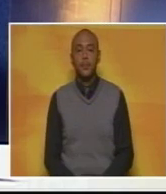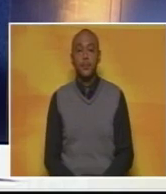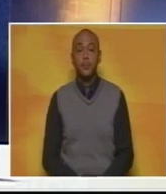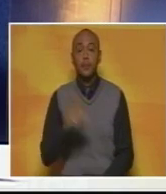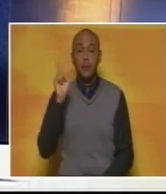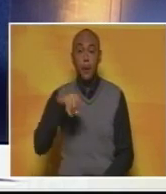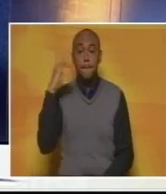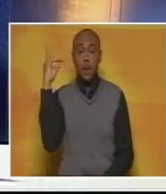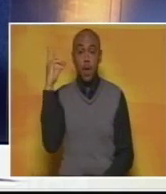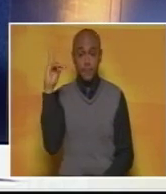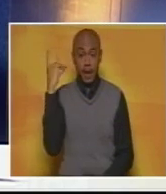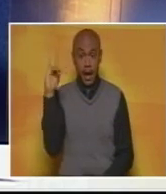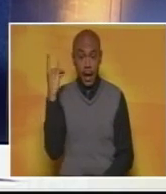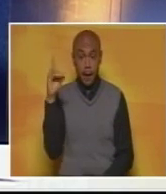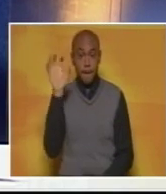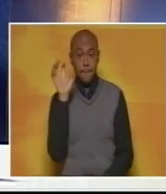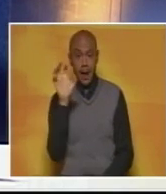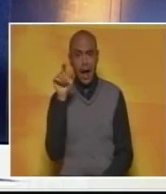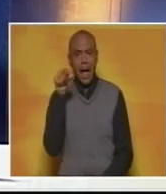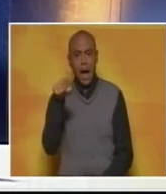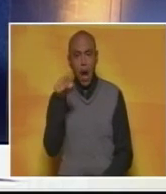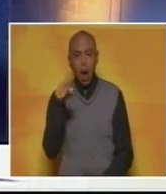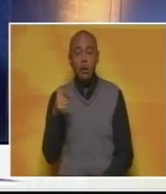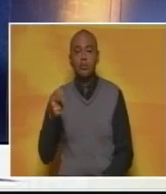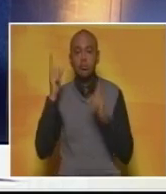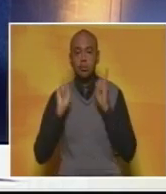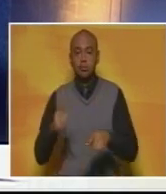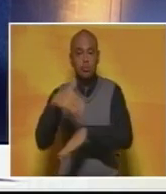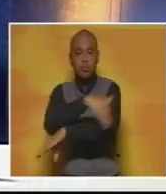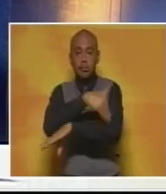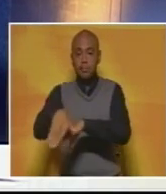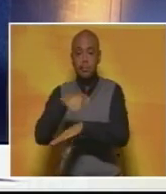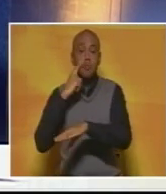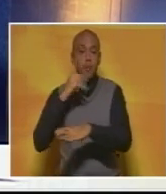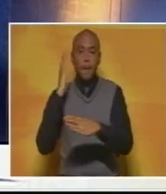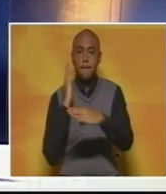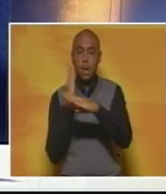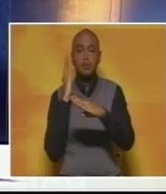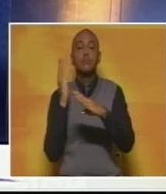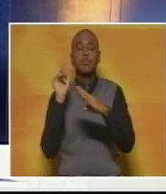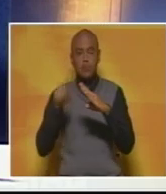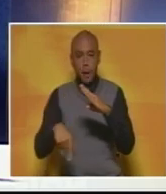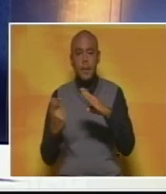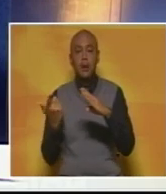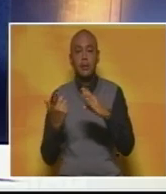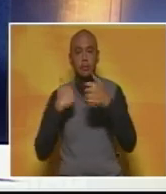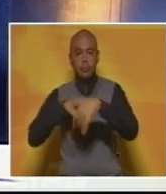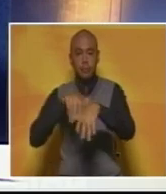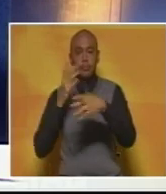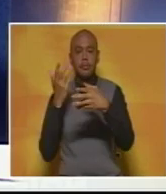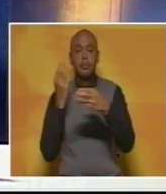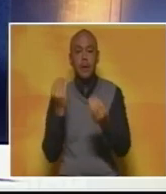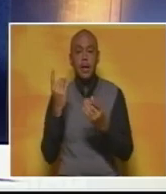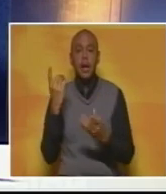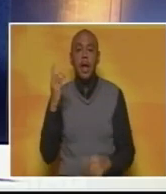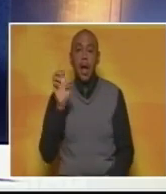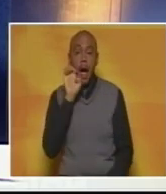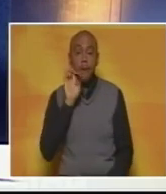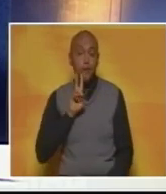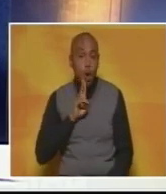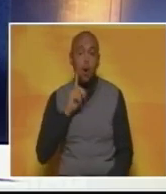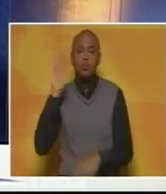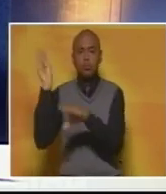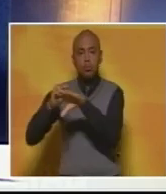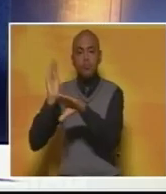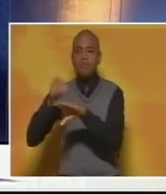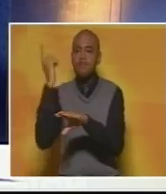En Bolivia, las principales ciudades del país amanecieron con bloqueos en rechazo al presunto fraude electoral y para forzar al presidente Evo Morales a participar en